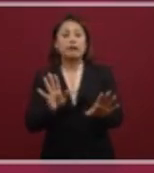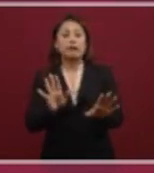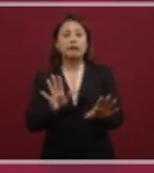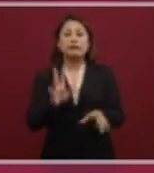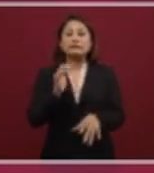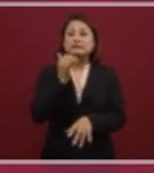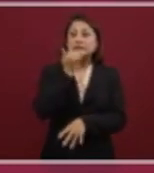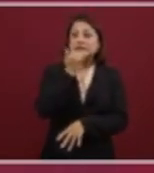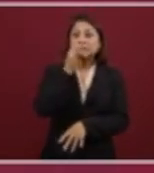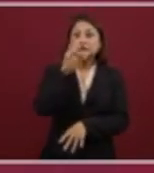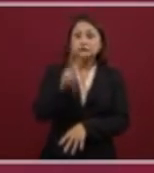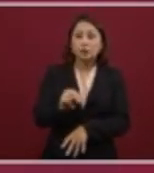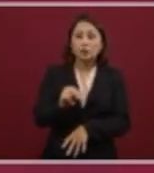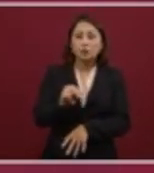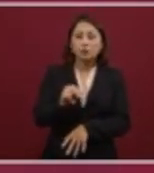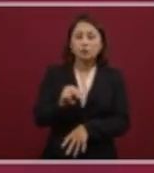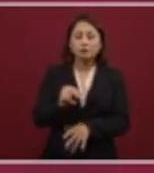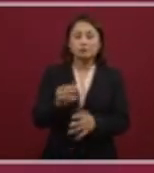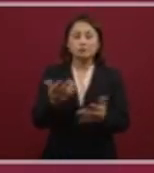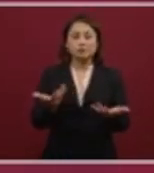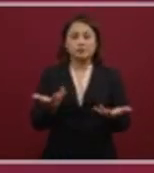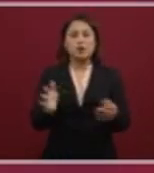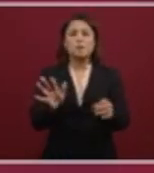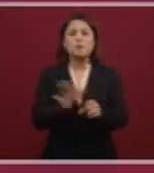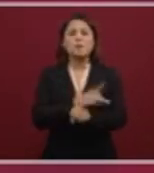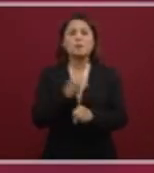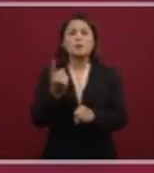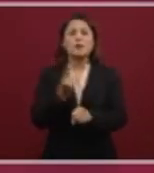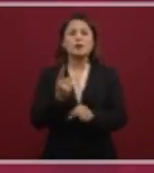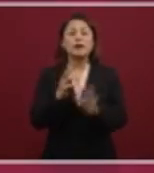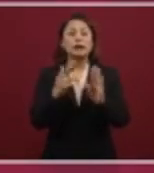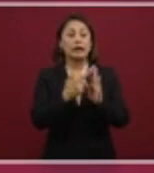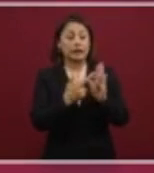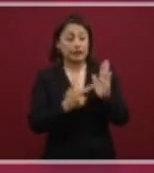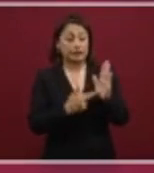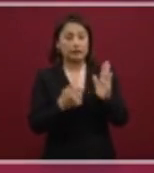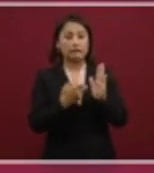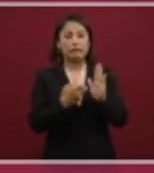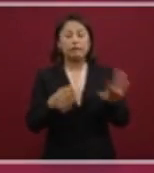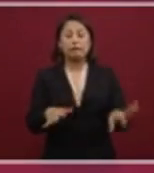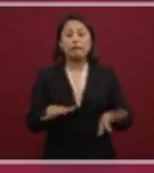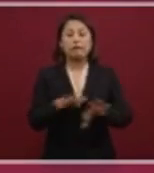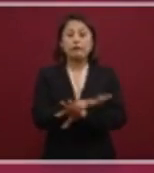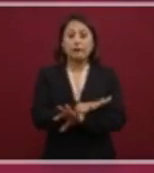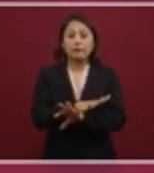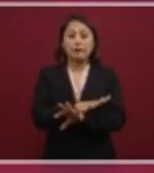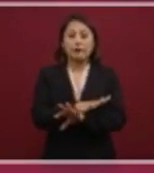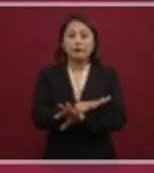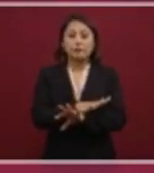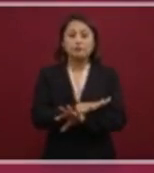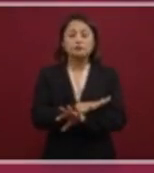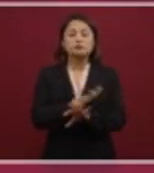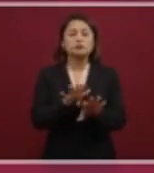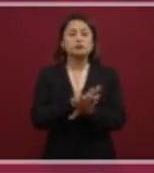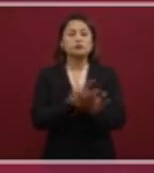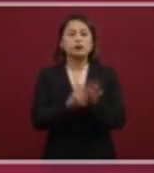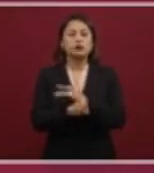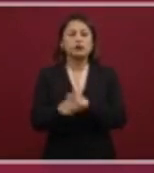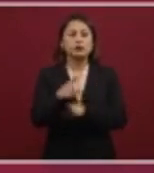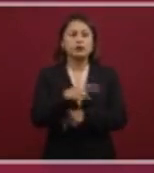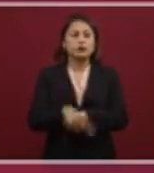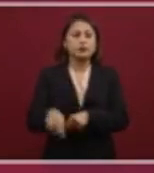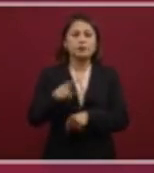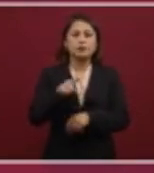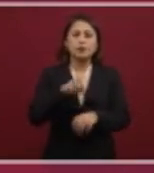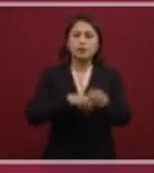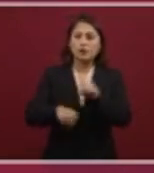porque se cambiaron las reglas sobre el que no se van a licitar las rondas.